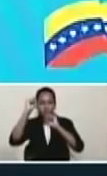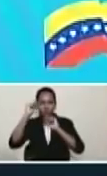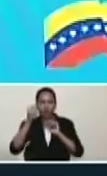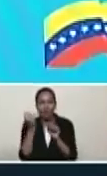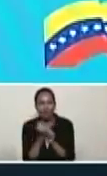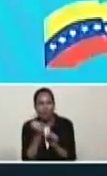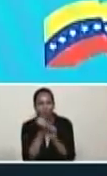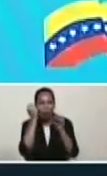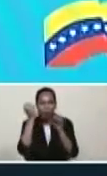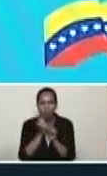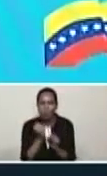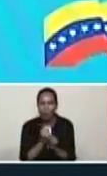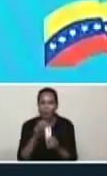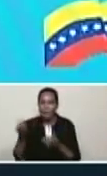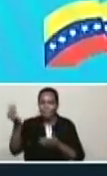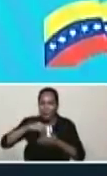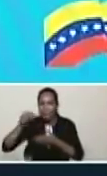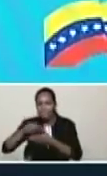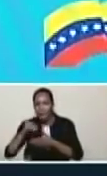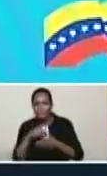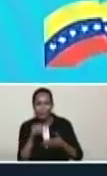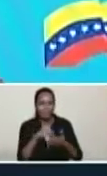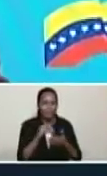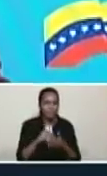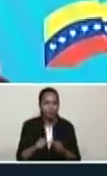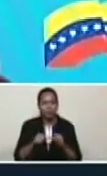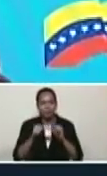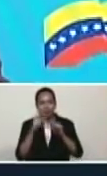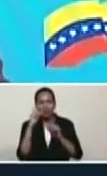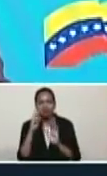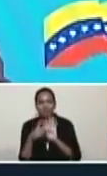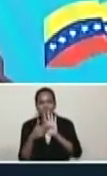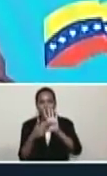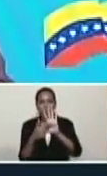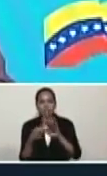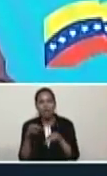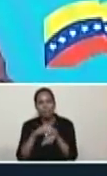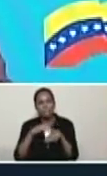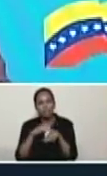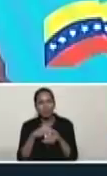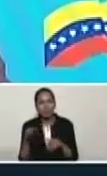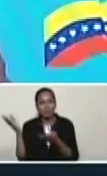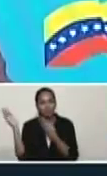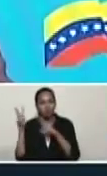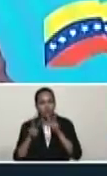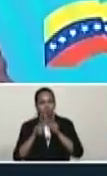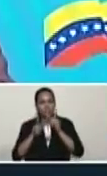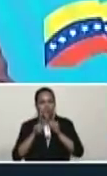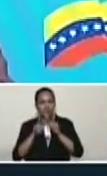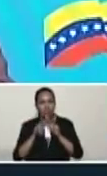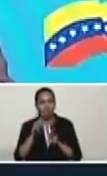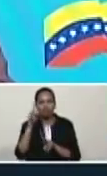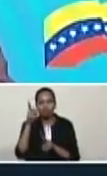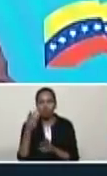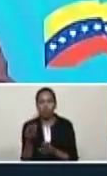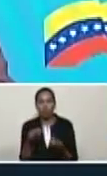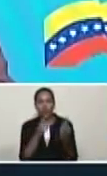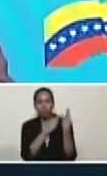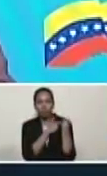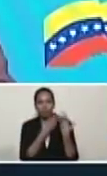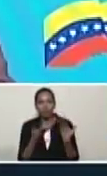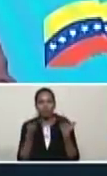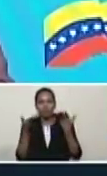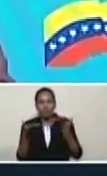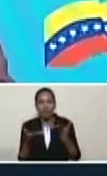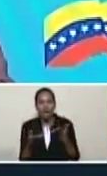Trabajo, trabajo y más trabajo. Adelante, ministro Ildemaro Villarroel, cumpla usted la tarea de entregar la